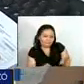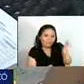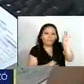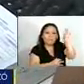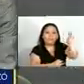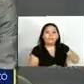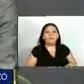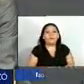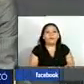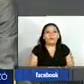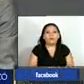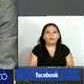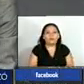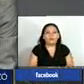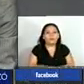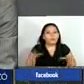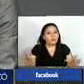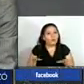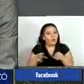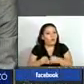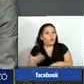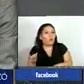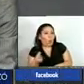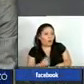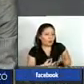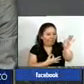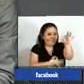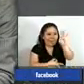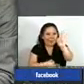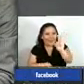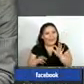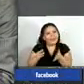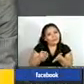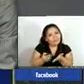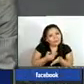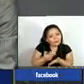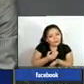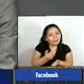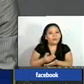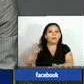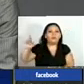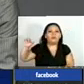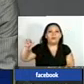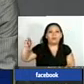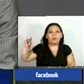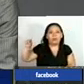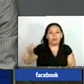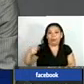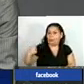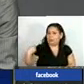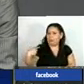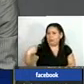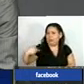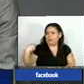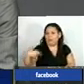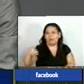declaración. El total de declaraciones presentadas al último de mes es